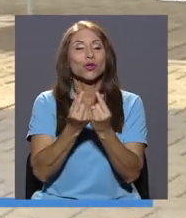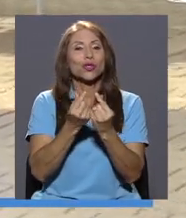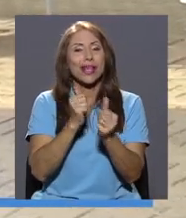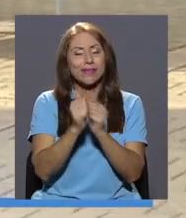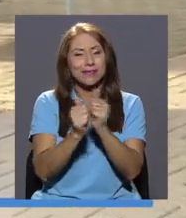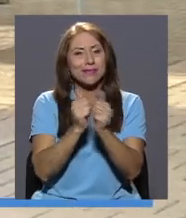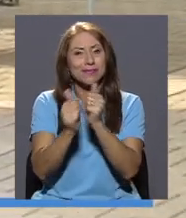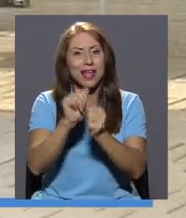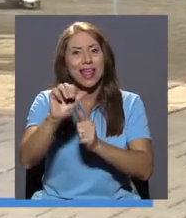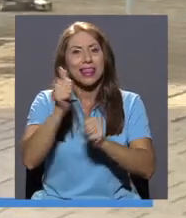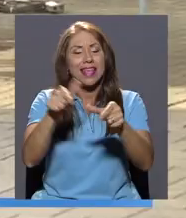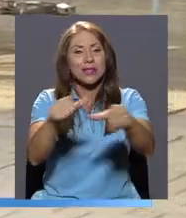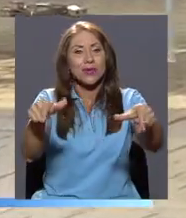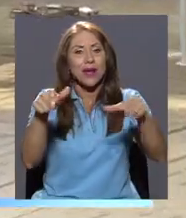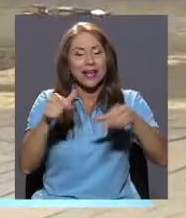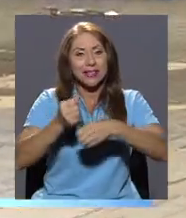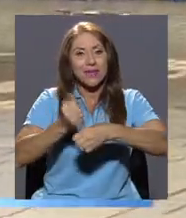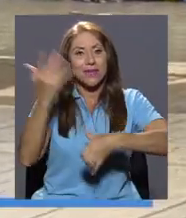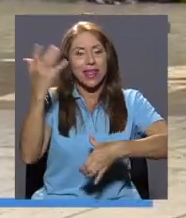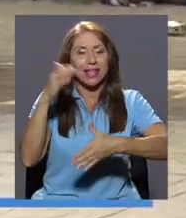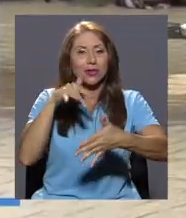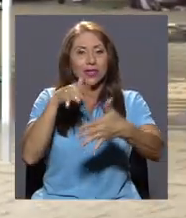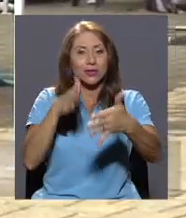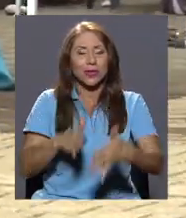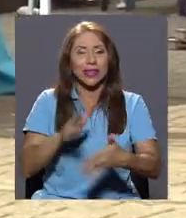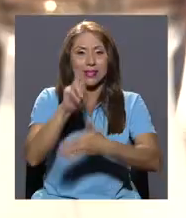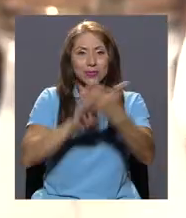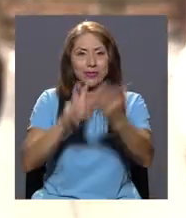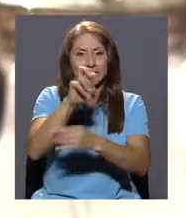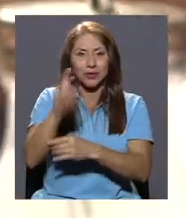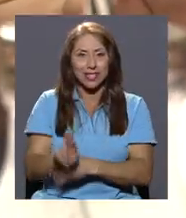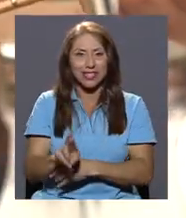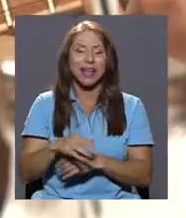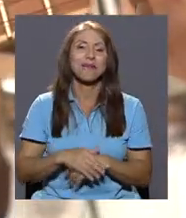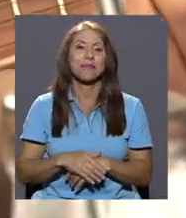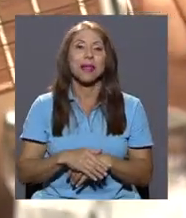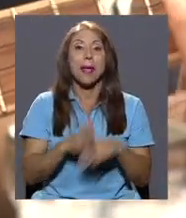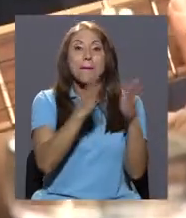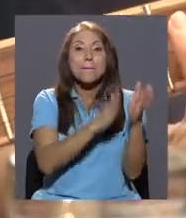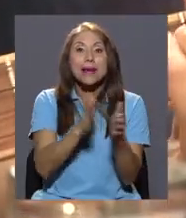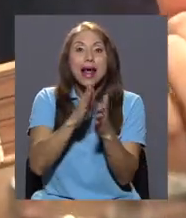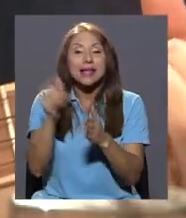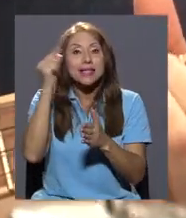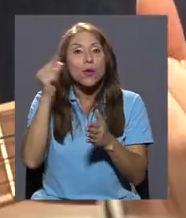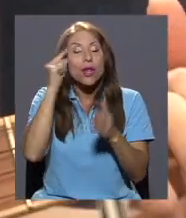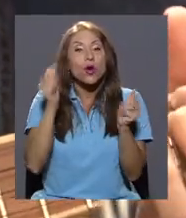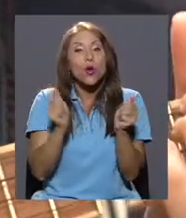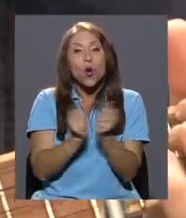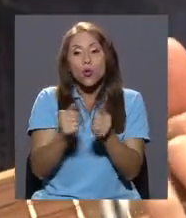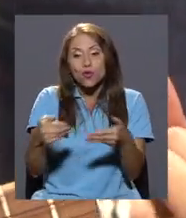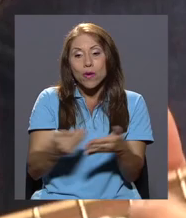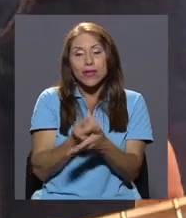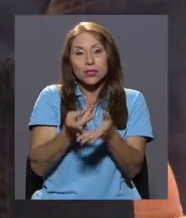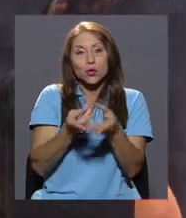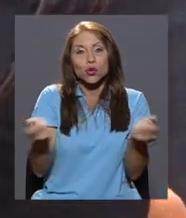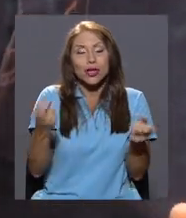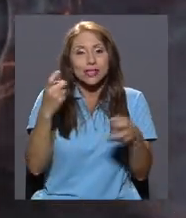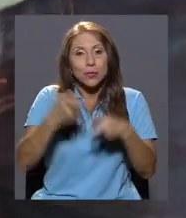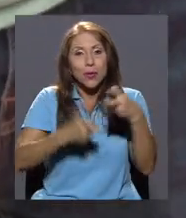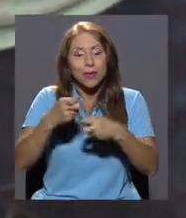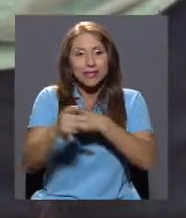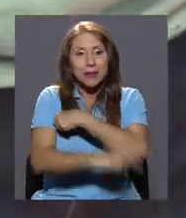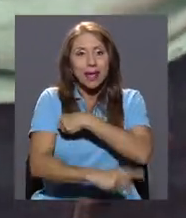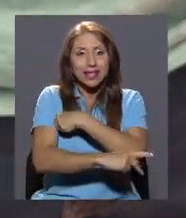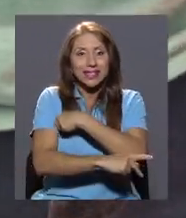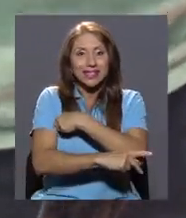en el directorio de la Federación de Estudiantes de la Universidad de Costa Rica. Planes de gobierno con soluciones renovadas para las problemáticas del